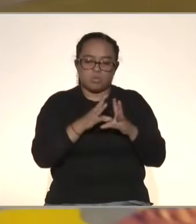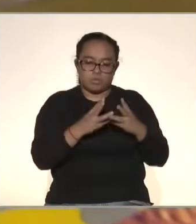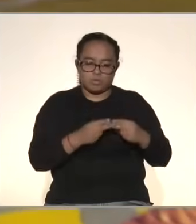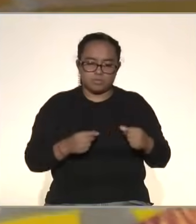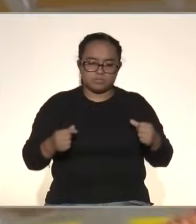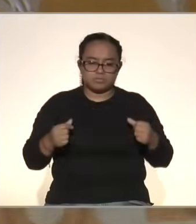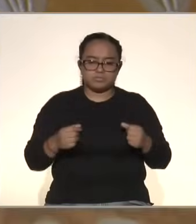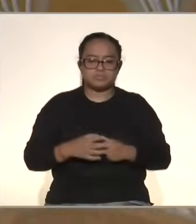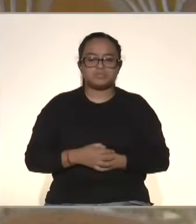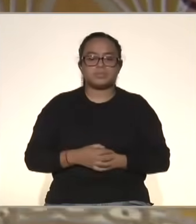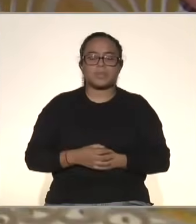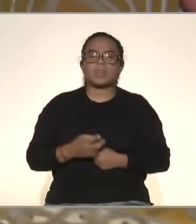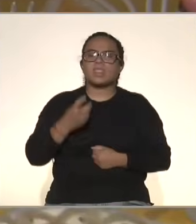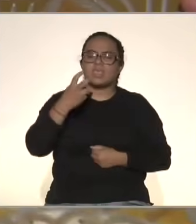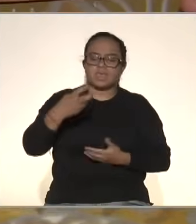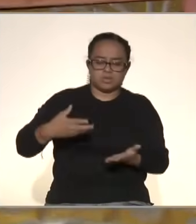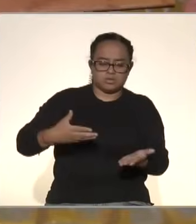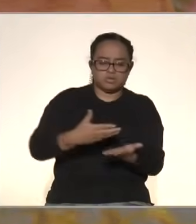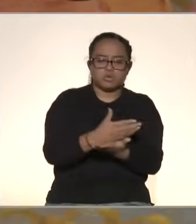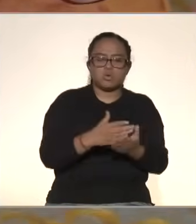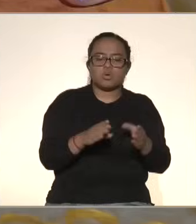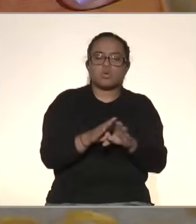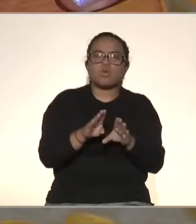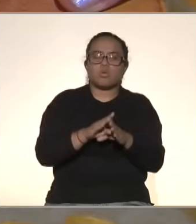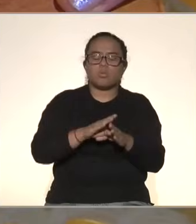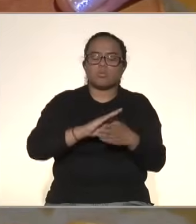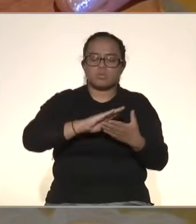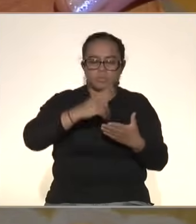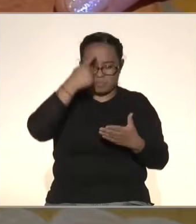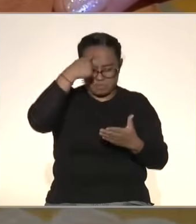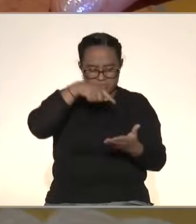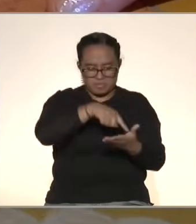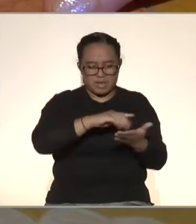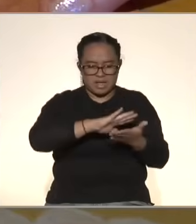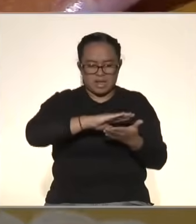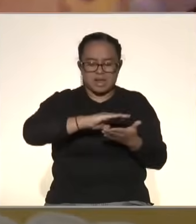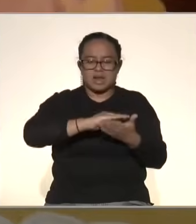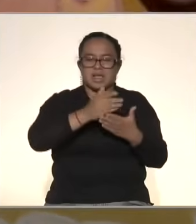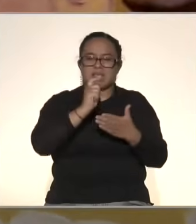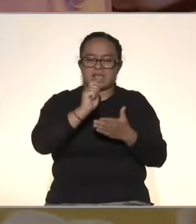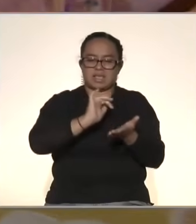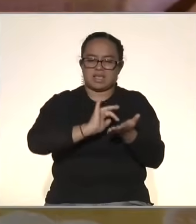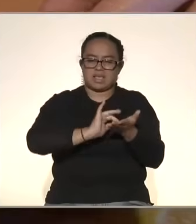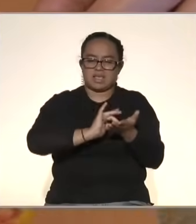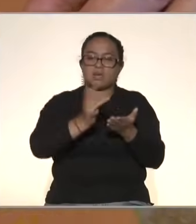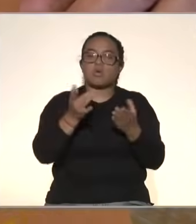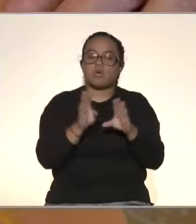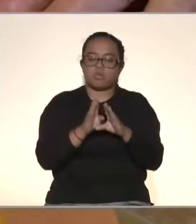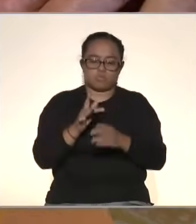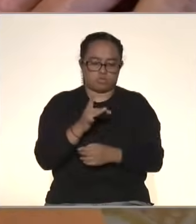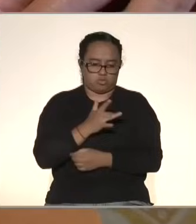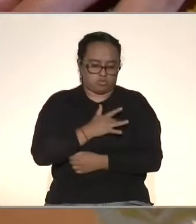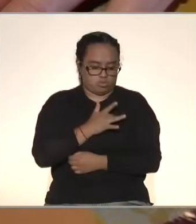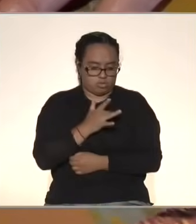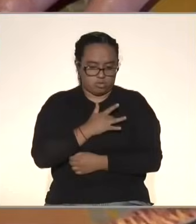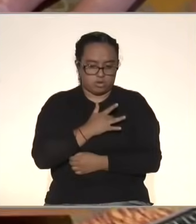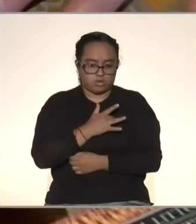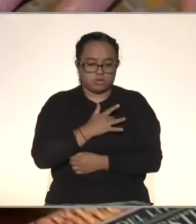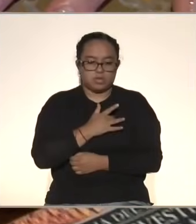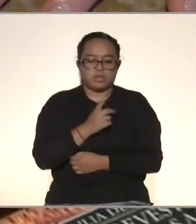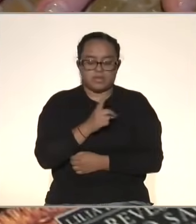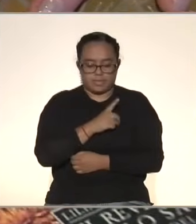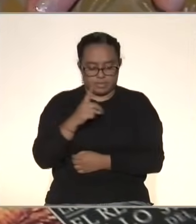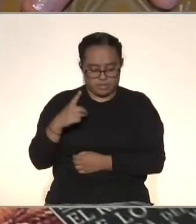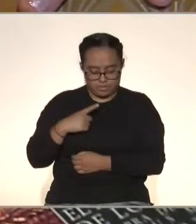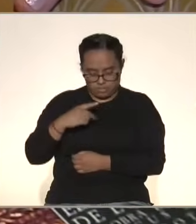hacemos para que puedan entrar al cofre de la gratitud a través del corazón? Viendo